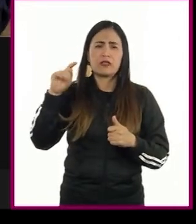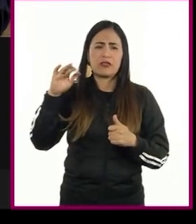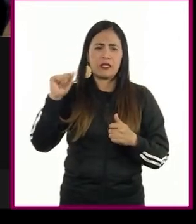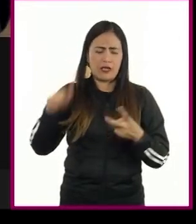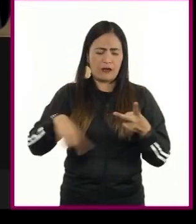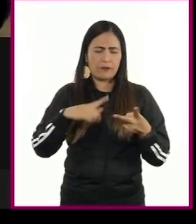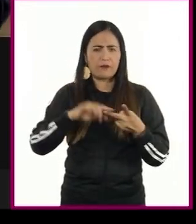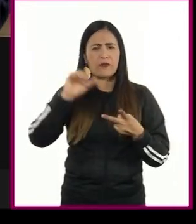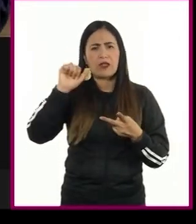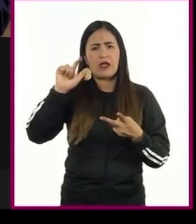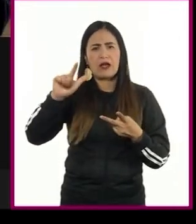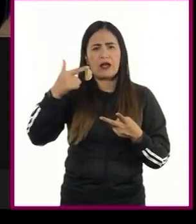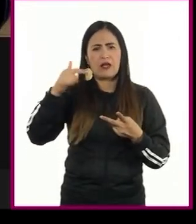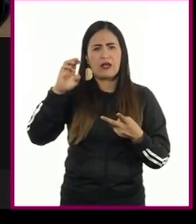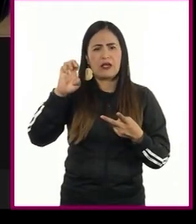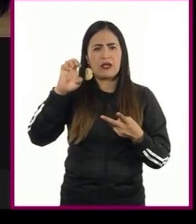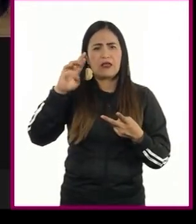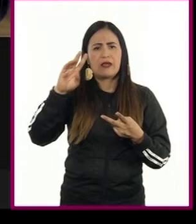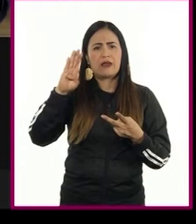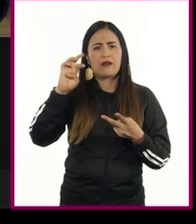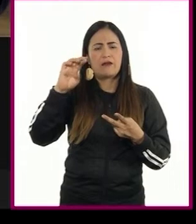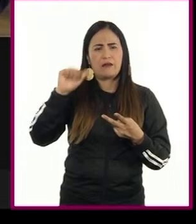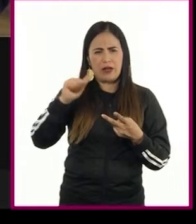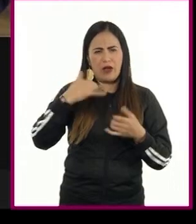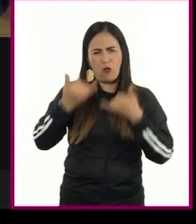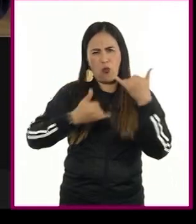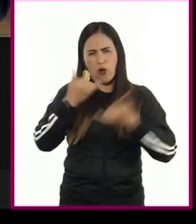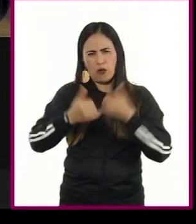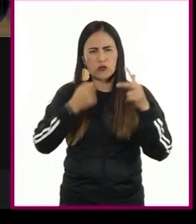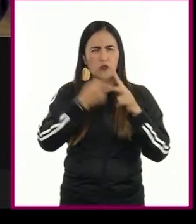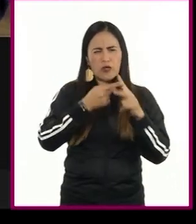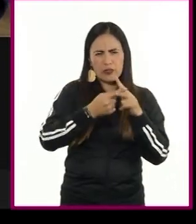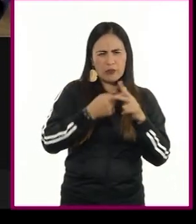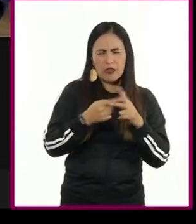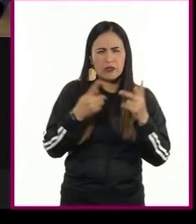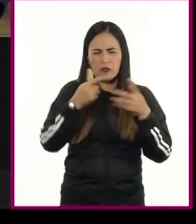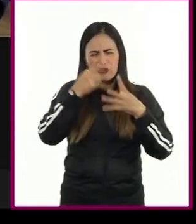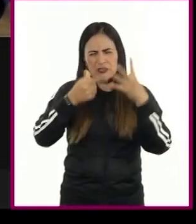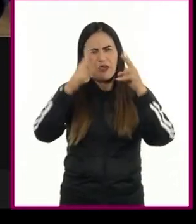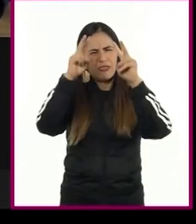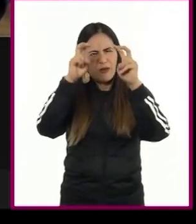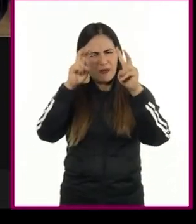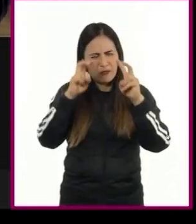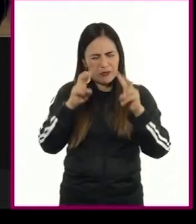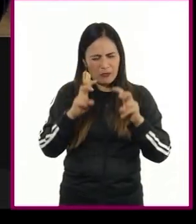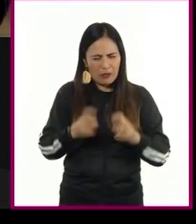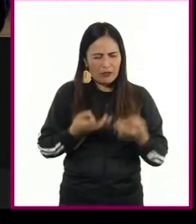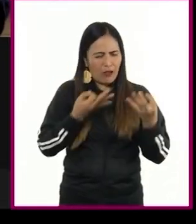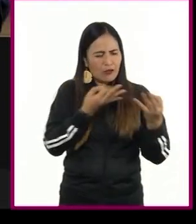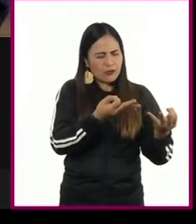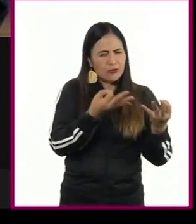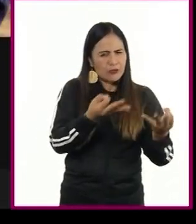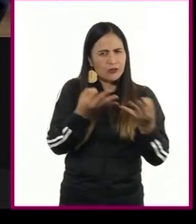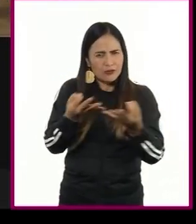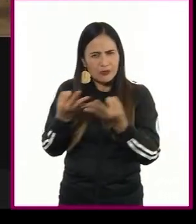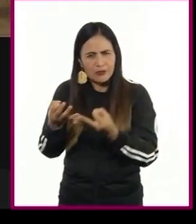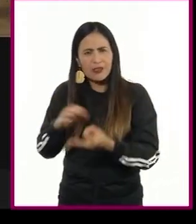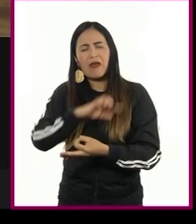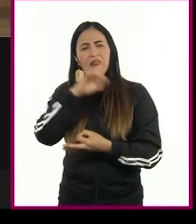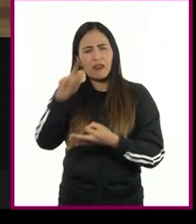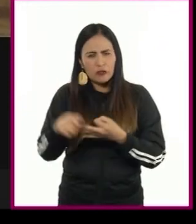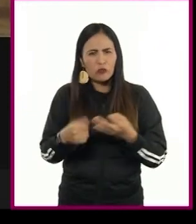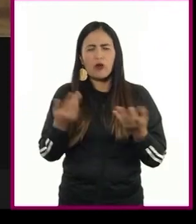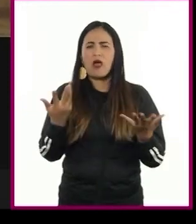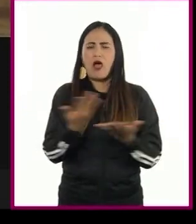geometría, ajedrez, juegos matemáticos, etc., les resulte útil para su aplicación.